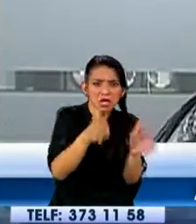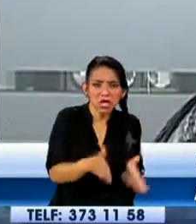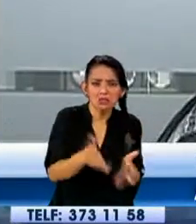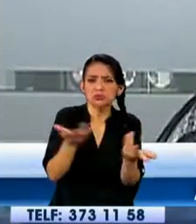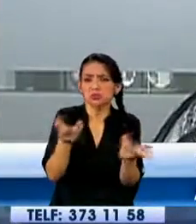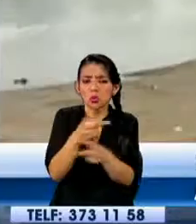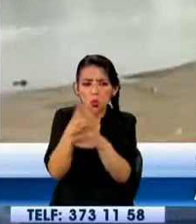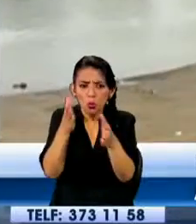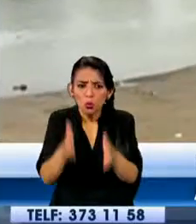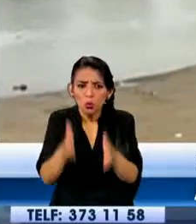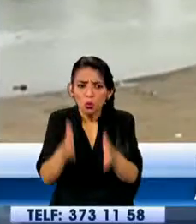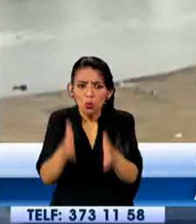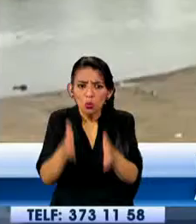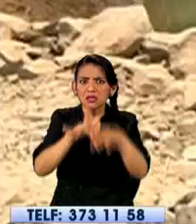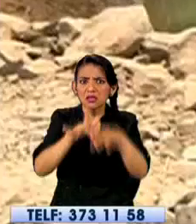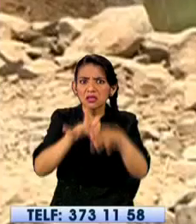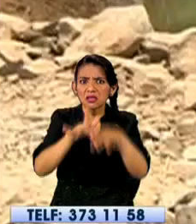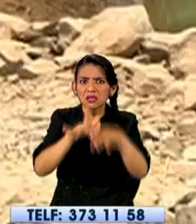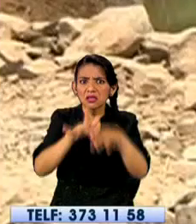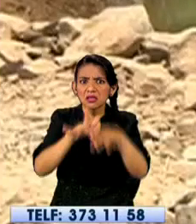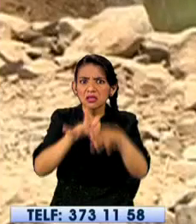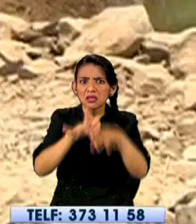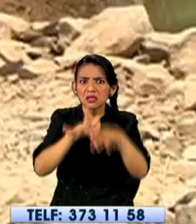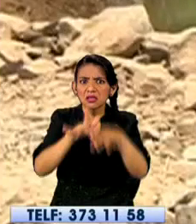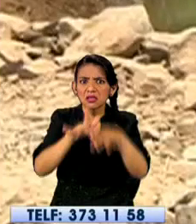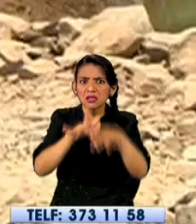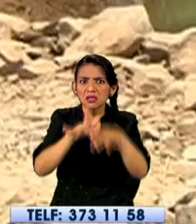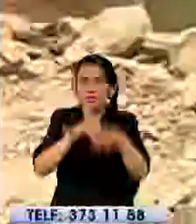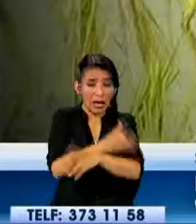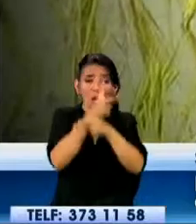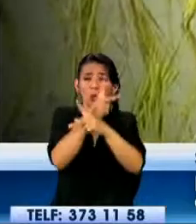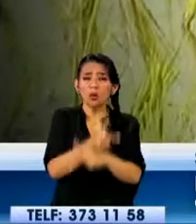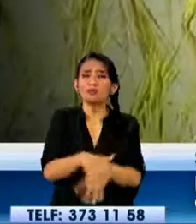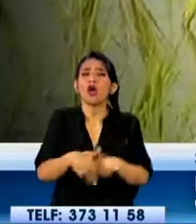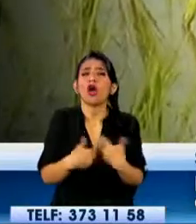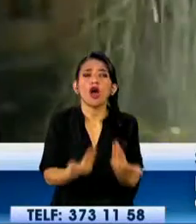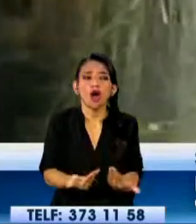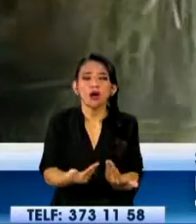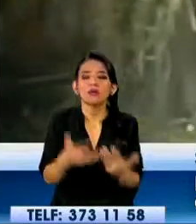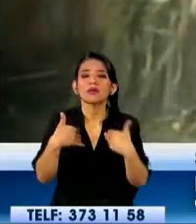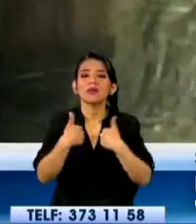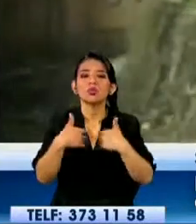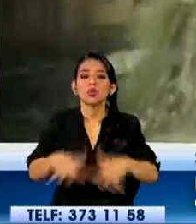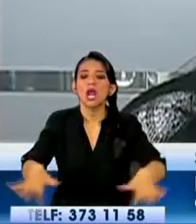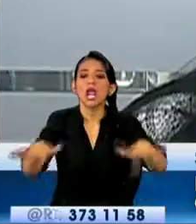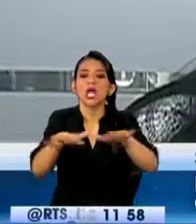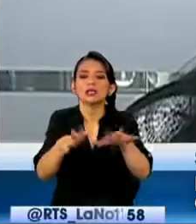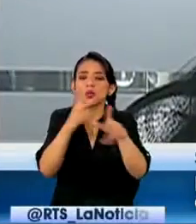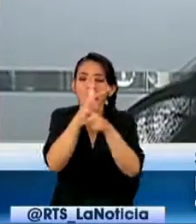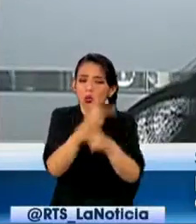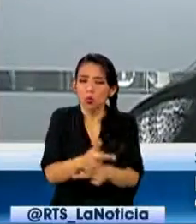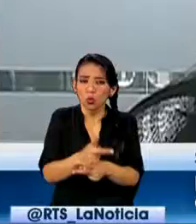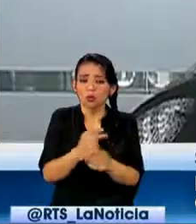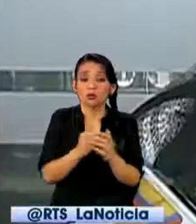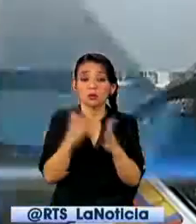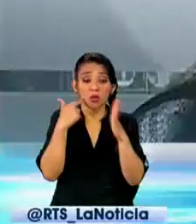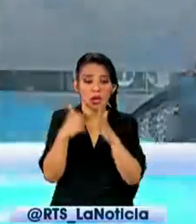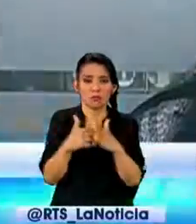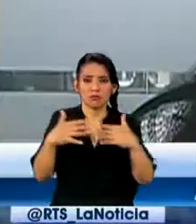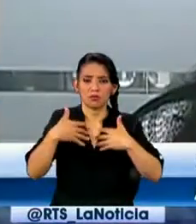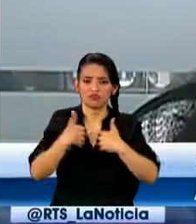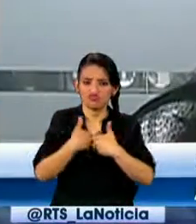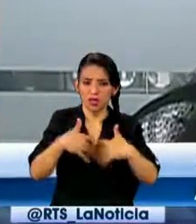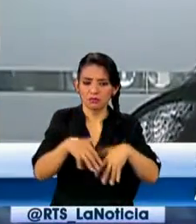de Riesgos. Y que la prevención debería enfocarse en el cuidado de las especies naturales. Tanto las especies marinas